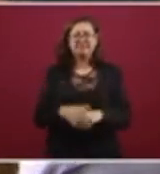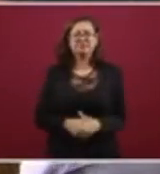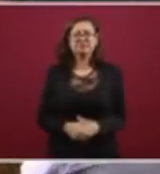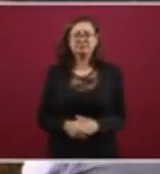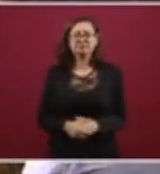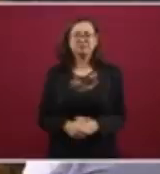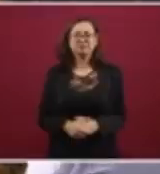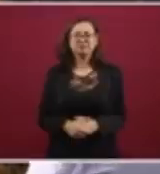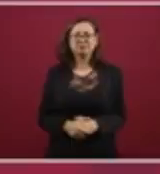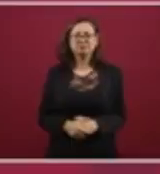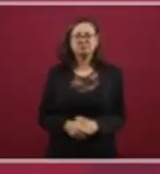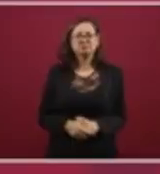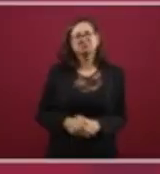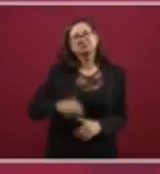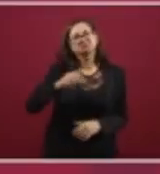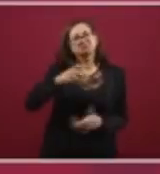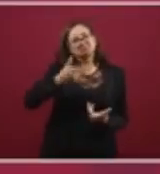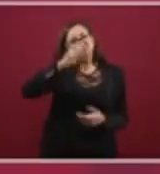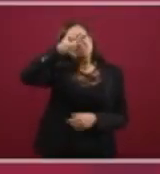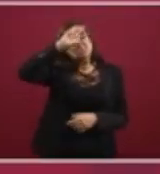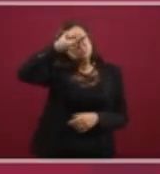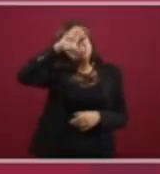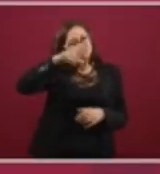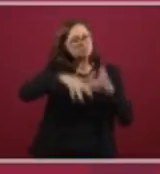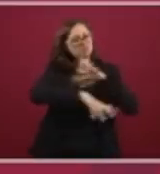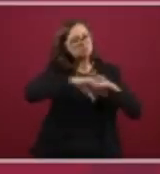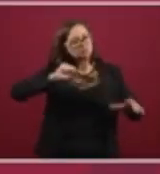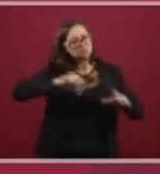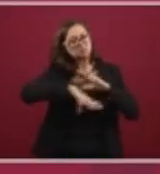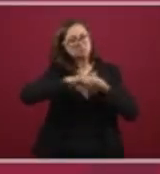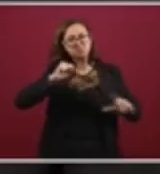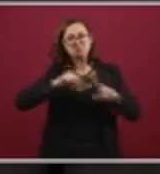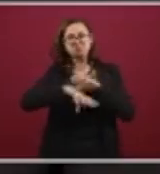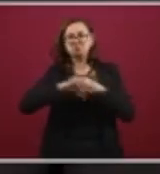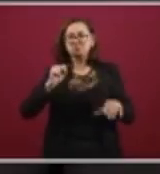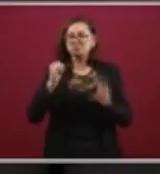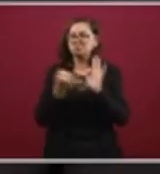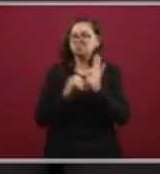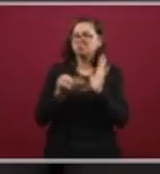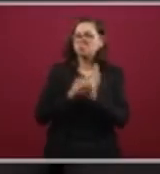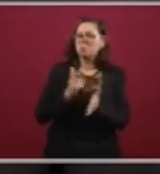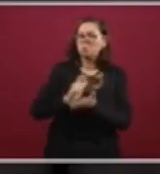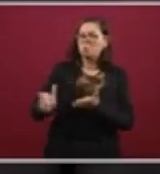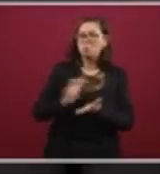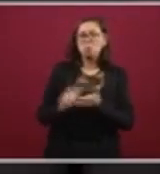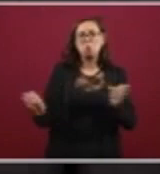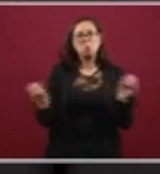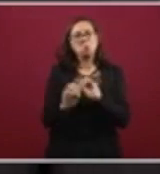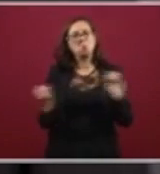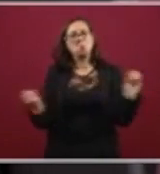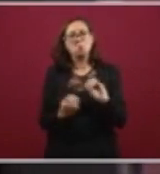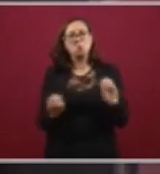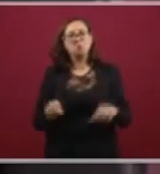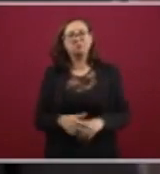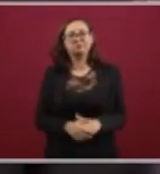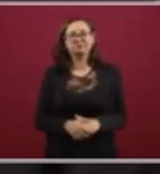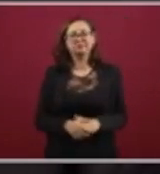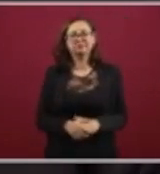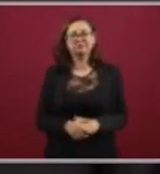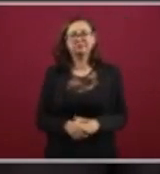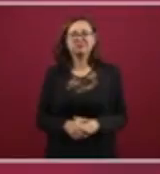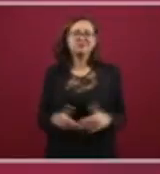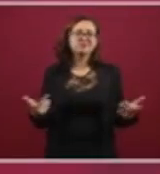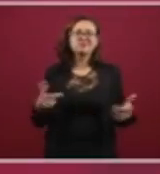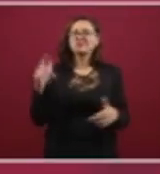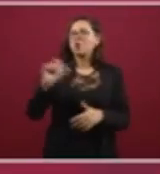por la extracción del mineral, no pagaban impuestos. Esto, desde luego, no se daba en